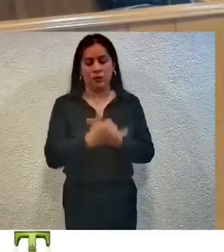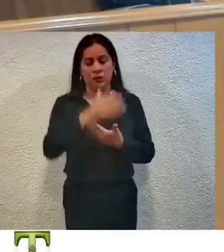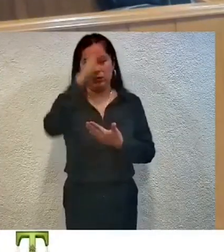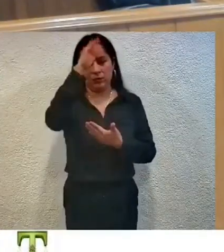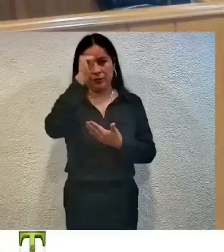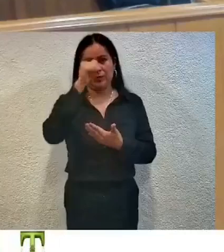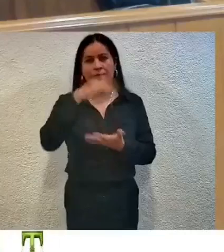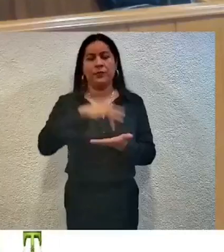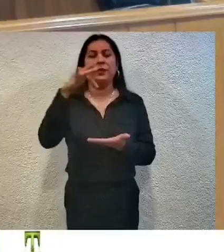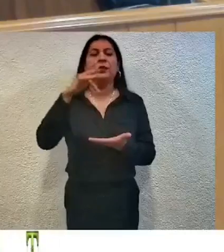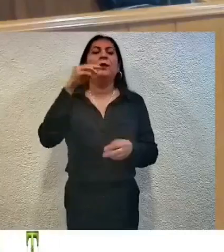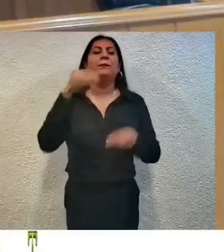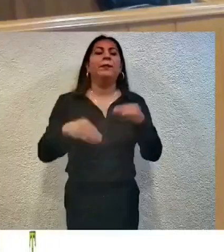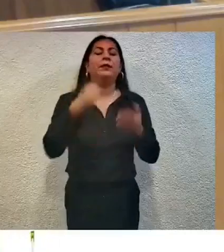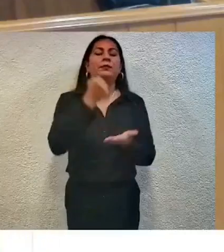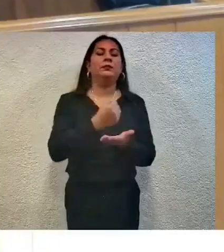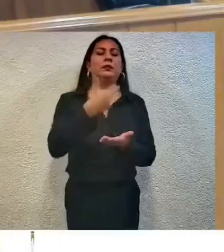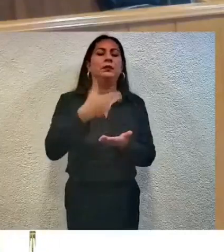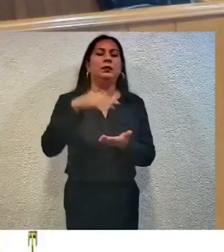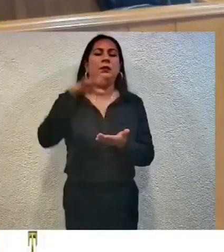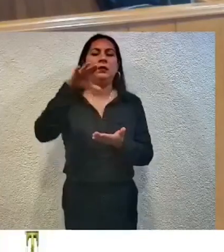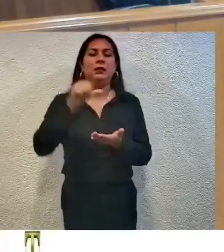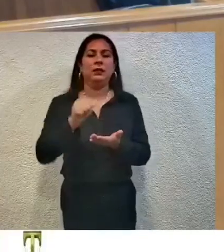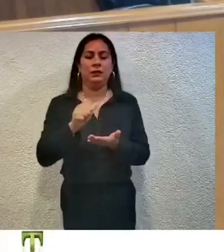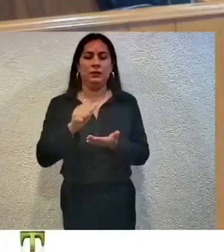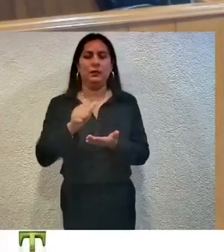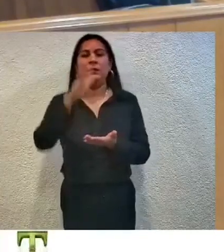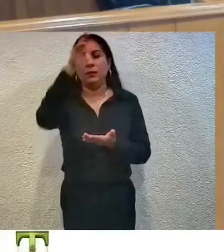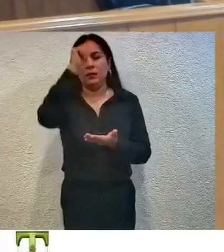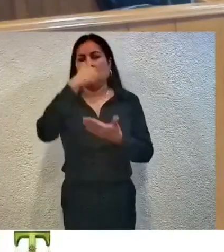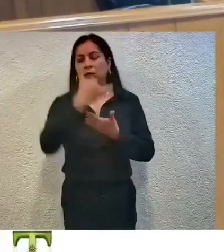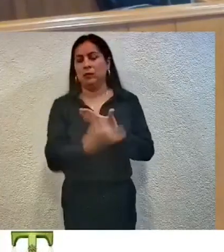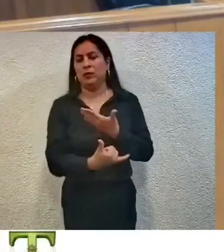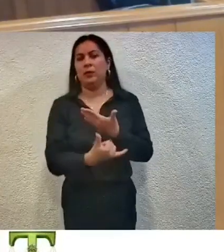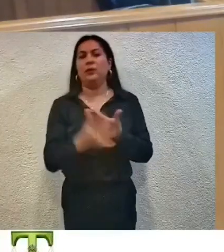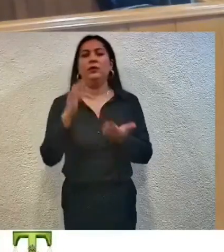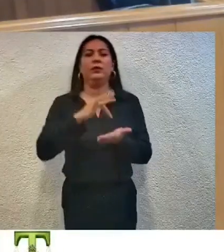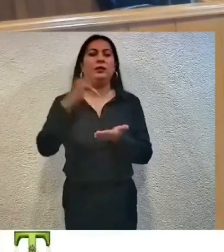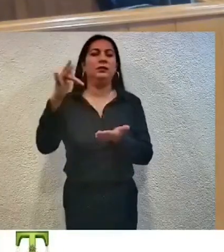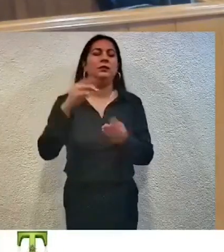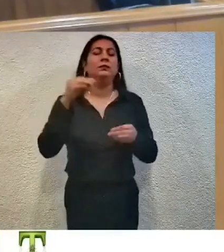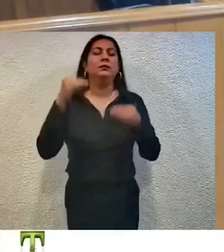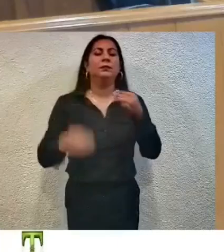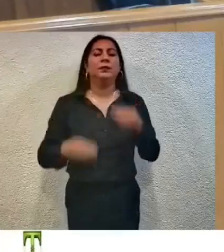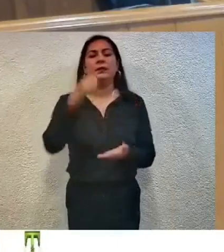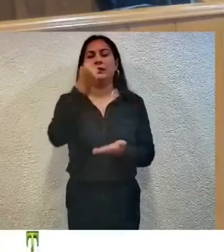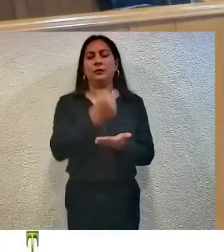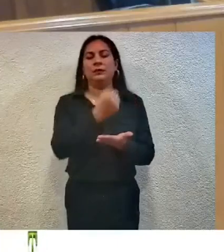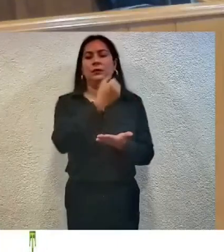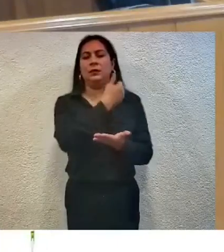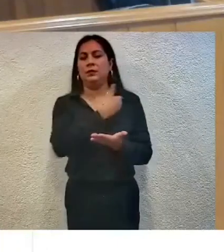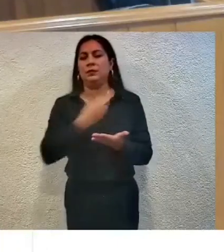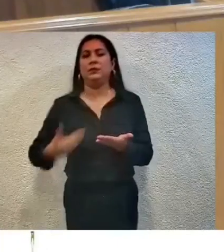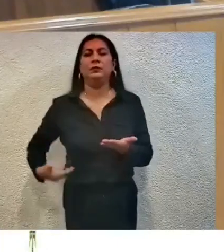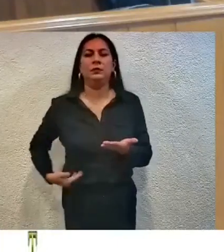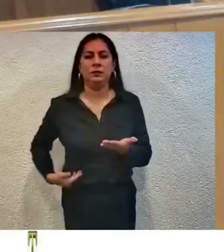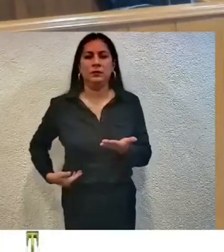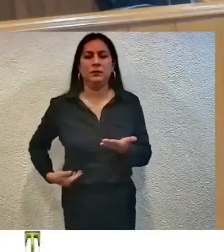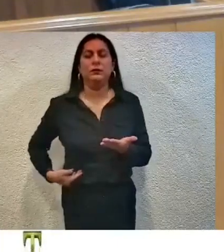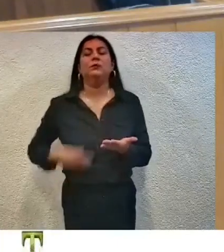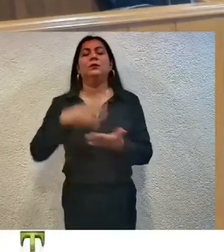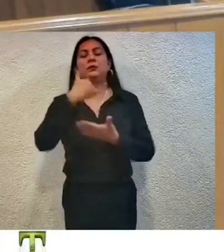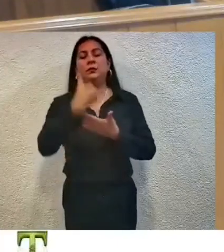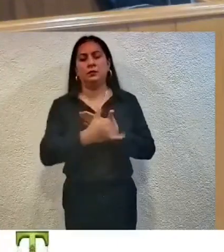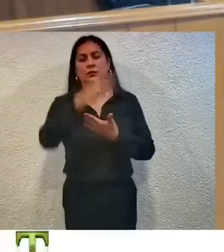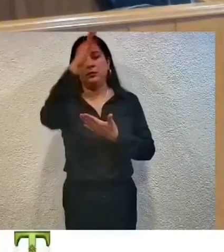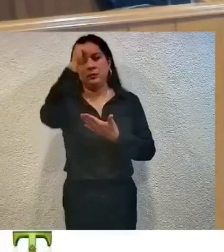Gracias, magistrada. Magistrada Hilda Rosa Delgado Brito. A favor del proyecto. Gracias, magistrada. Magistrada Evelyn Rodríguez Chinol. Con el